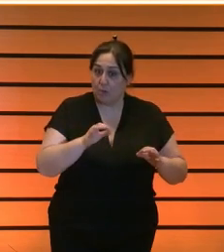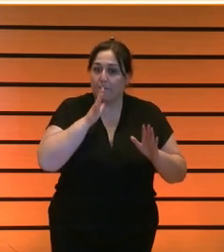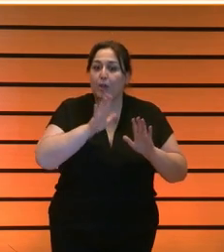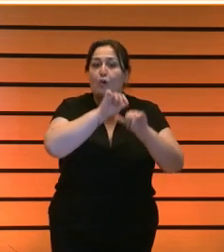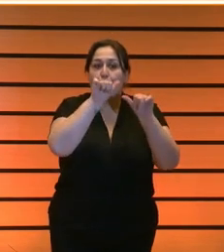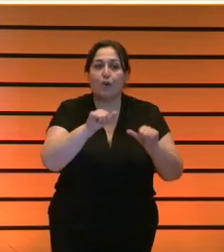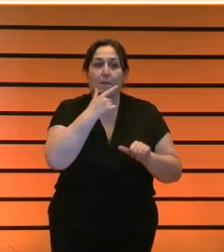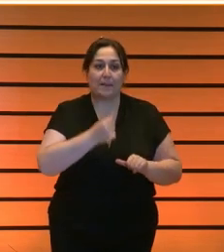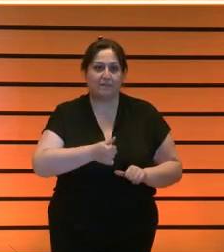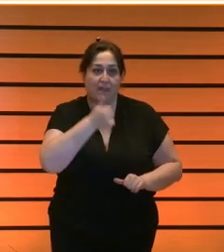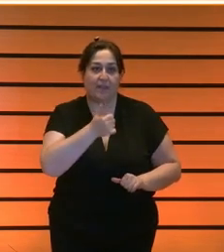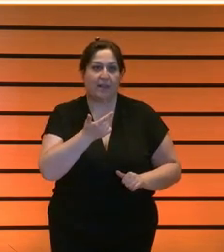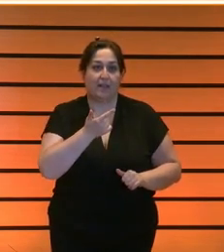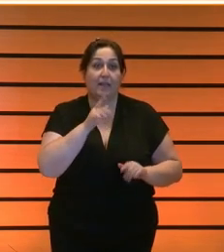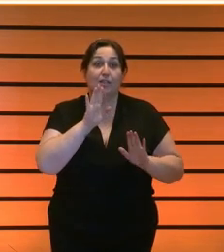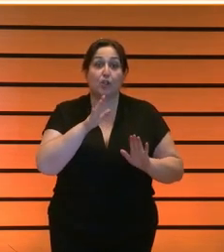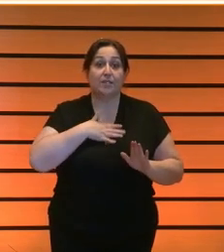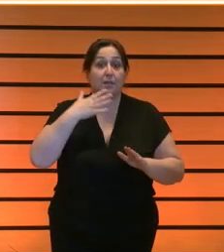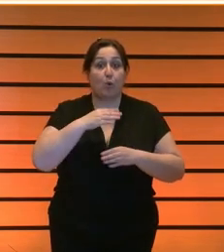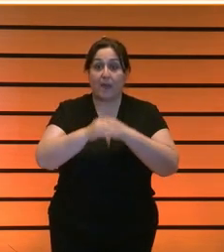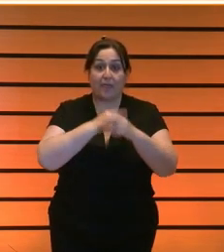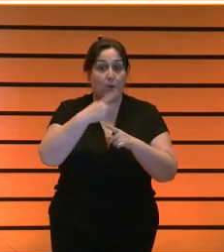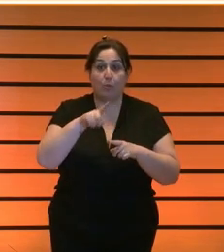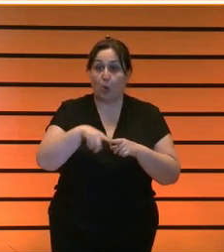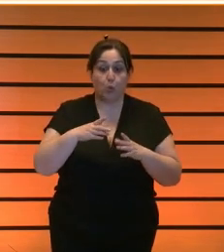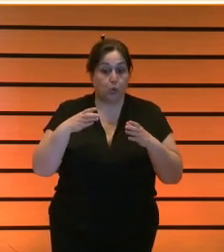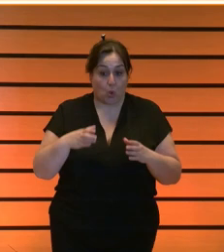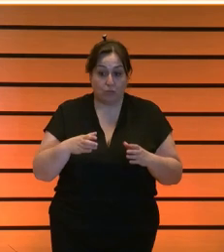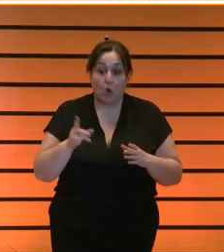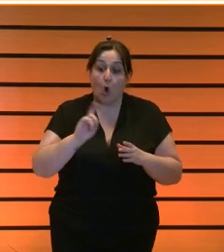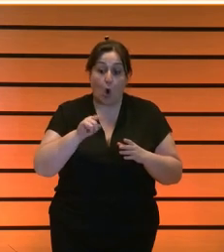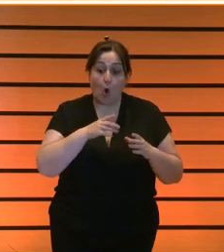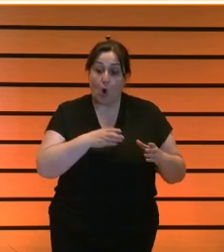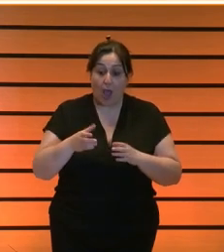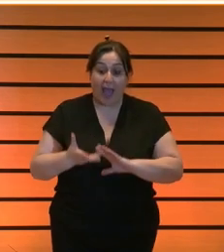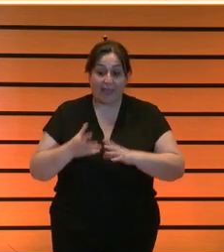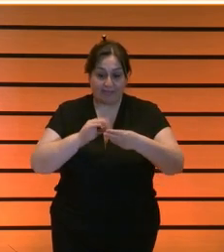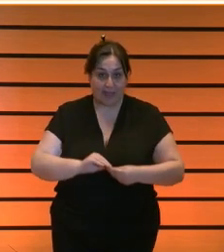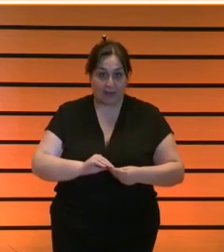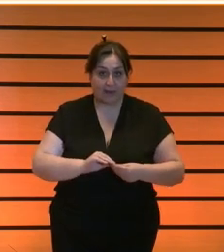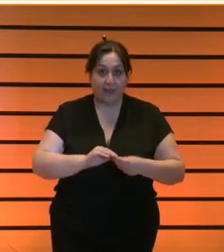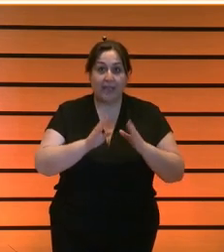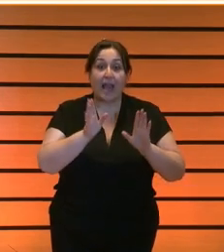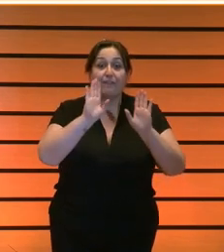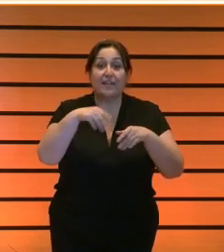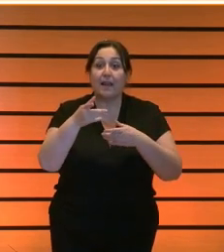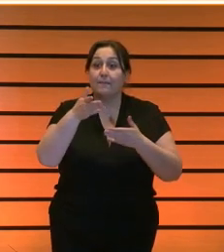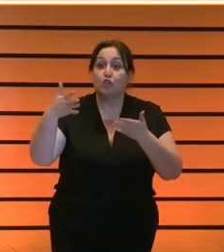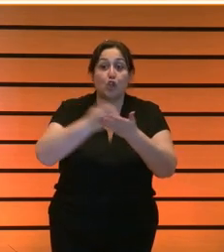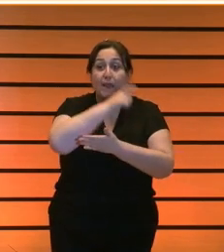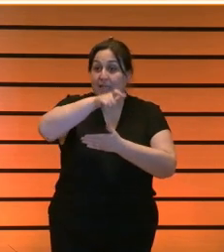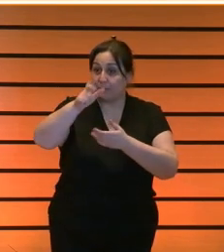la cooperación puede ser hacer el producto entero o adaptarlo para tu organización y involucrar a todo el mundo en el proceso desde usuario finales